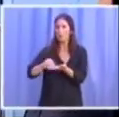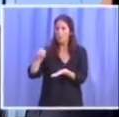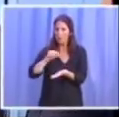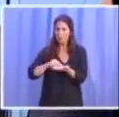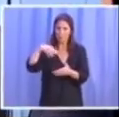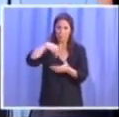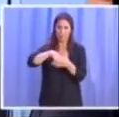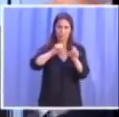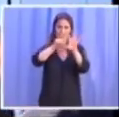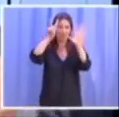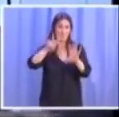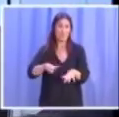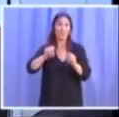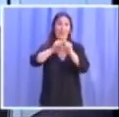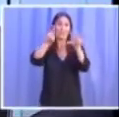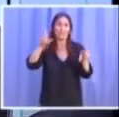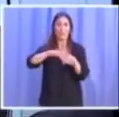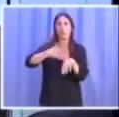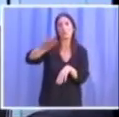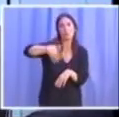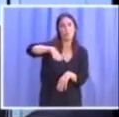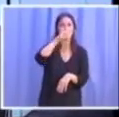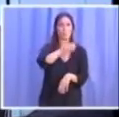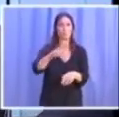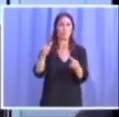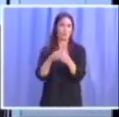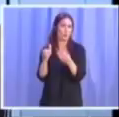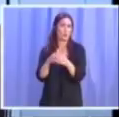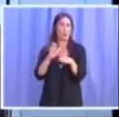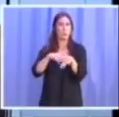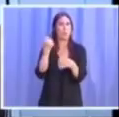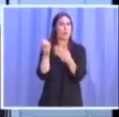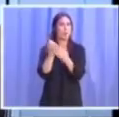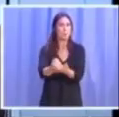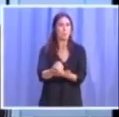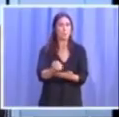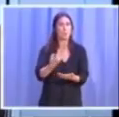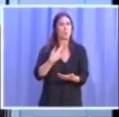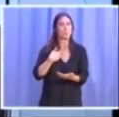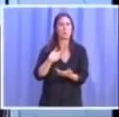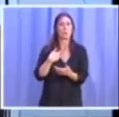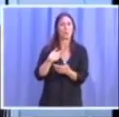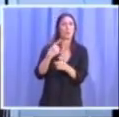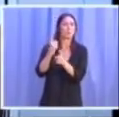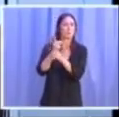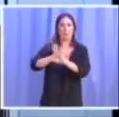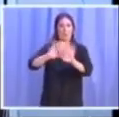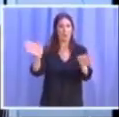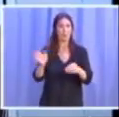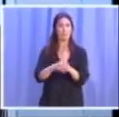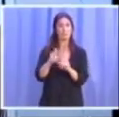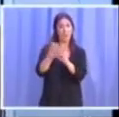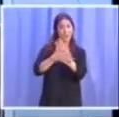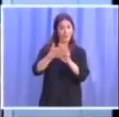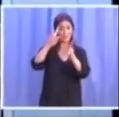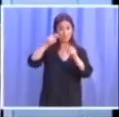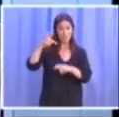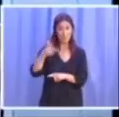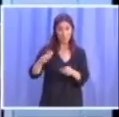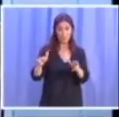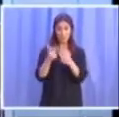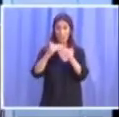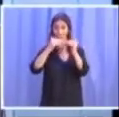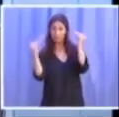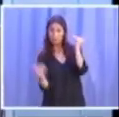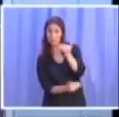de esta casa, que es una televisión de todos los granadinos, no para apoyar ni refrendar a nadie. Mire usted, hablamos de derechos sociales,